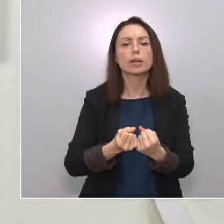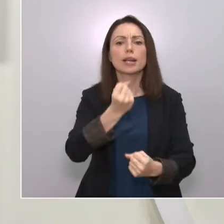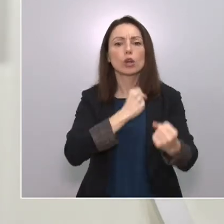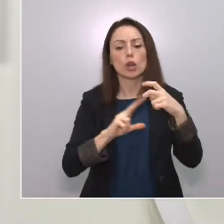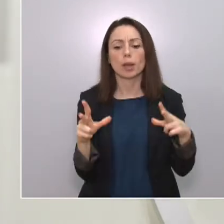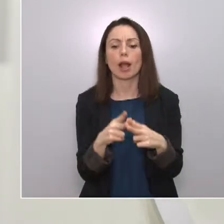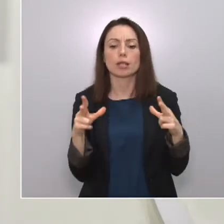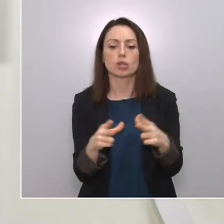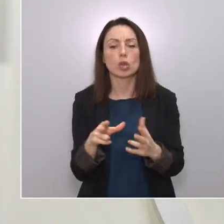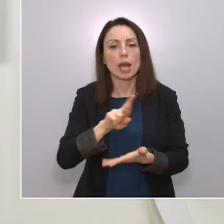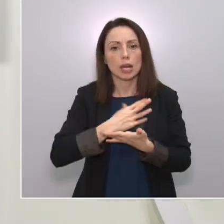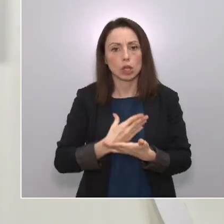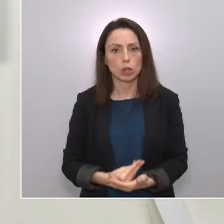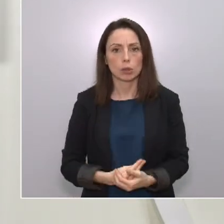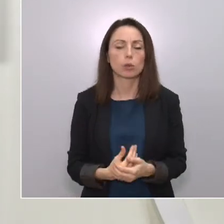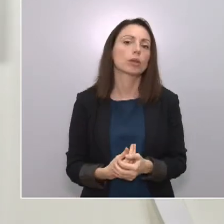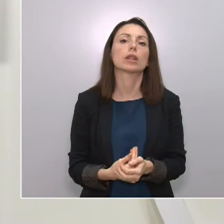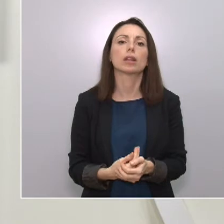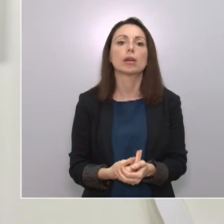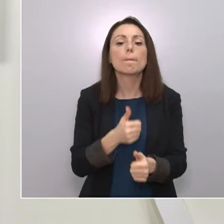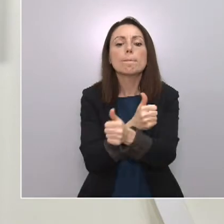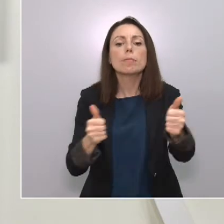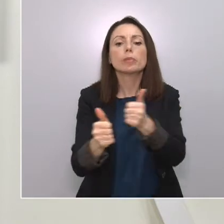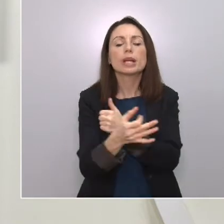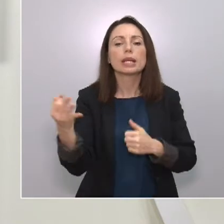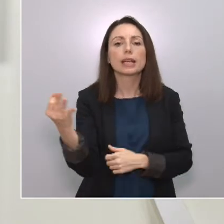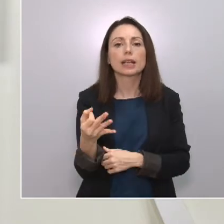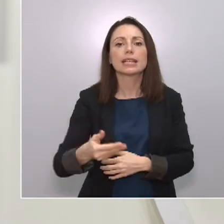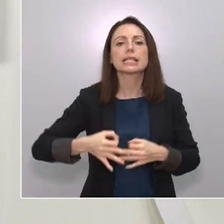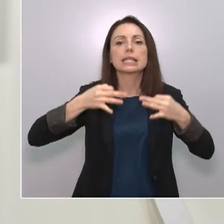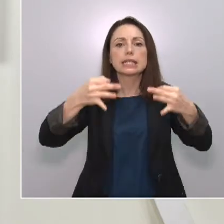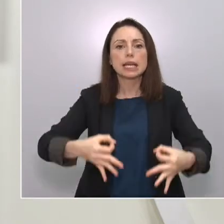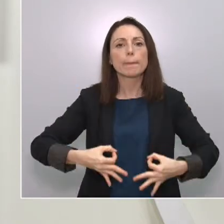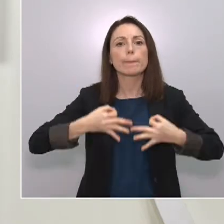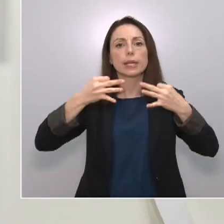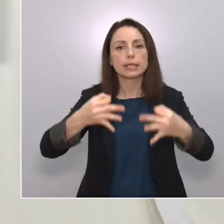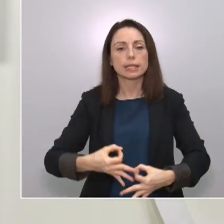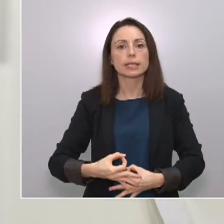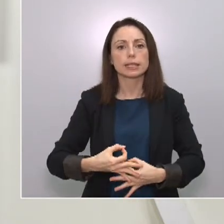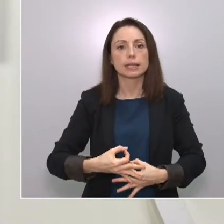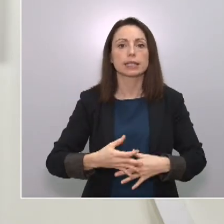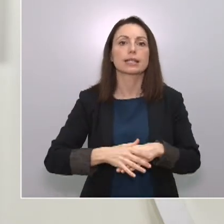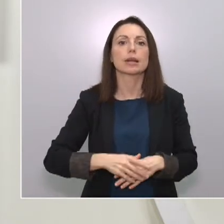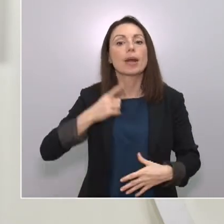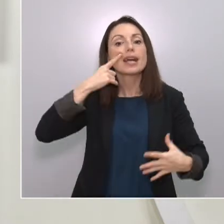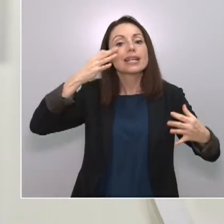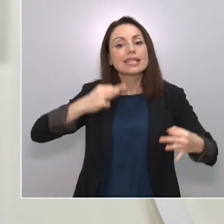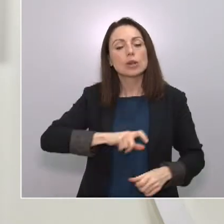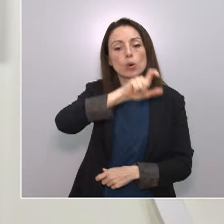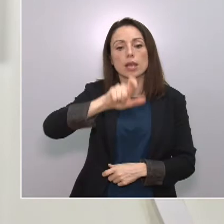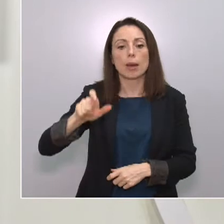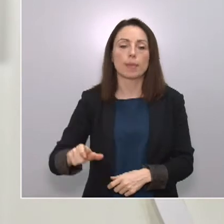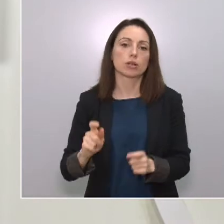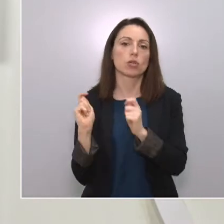y social de la región de Murcia, priorizando siempre la salud y la seguridad de las